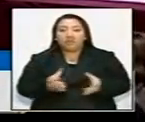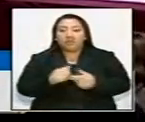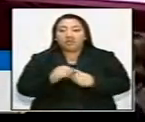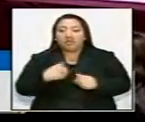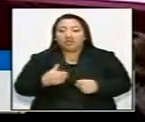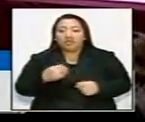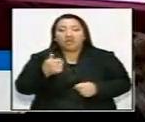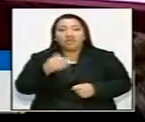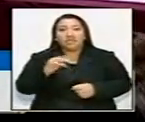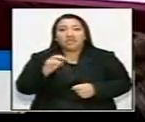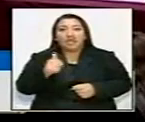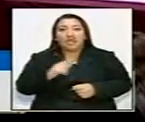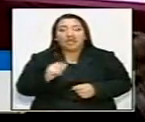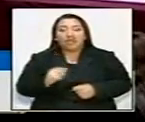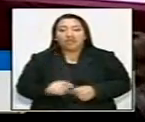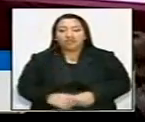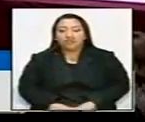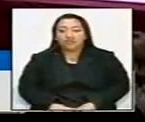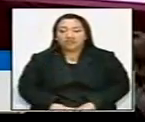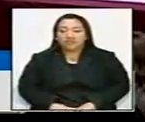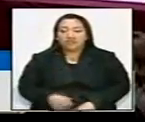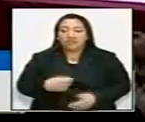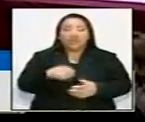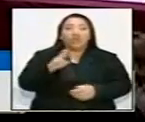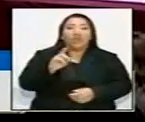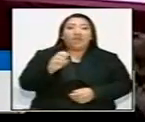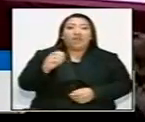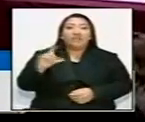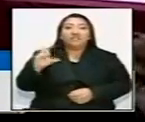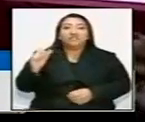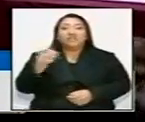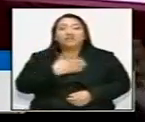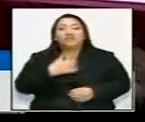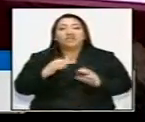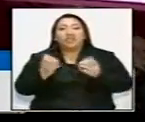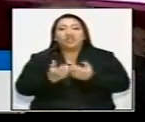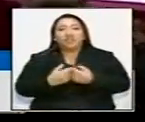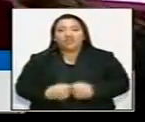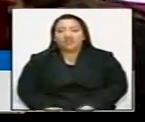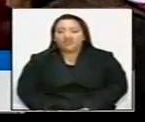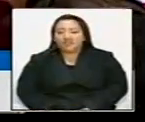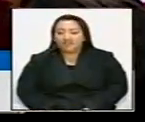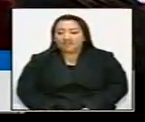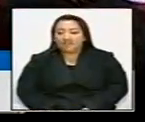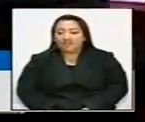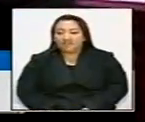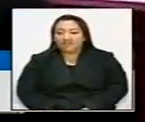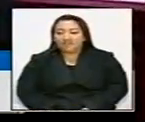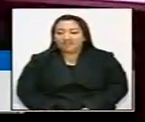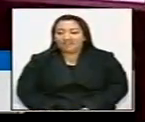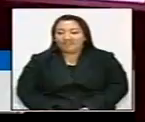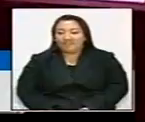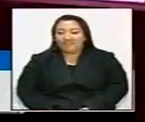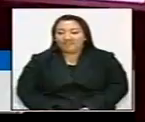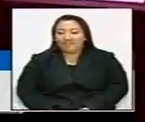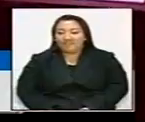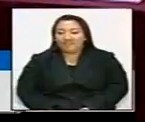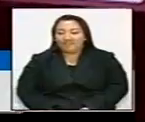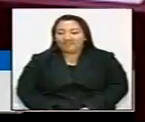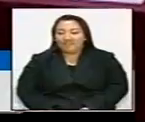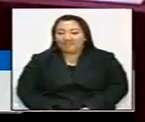la señora congresista Mercedes Arauz Fernández. Firma Pedro Lechea Álvarez Calderón, presidente del Congreso de la República. Sí.